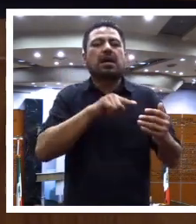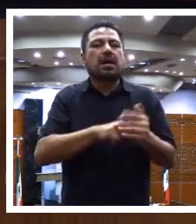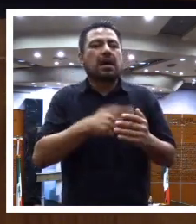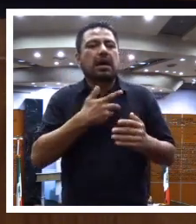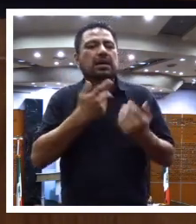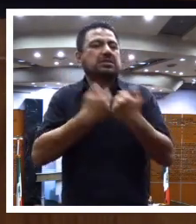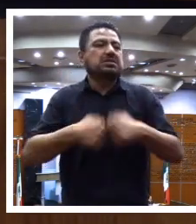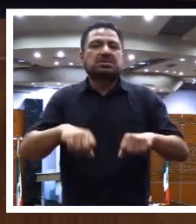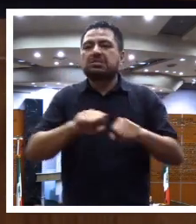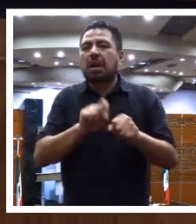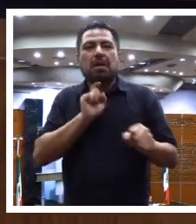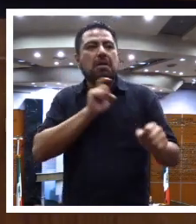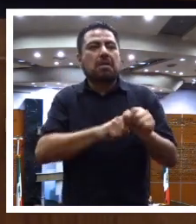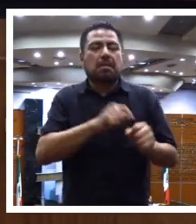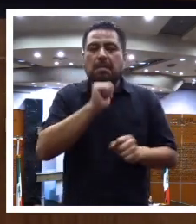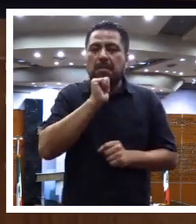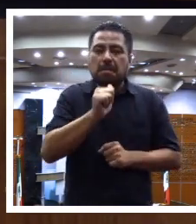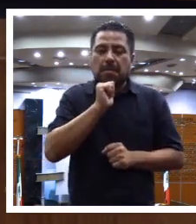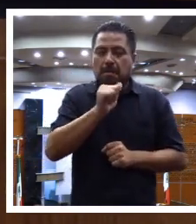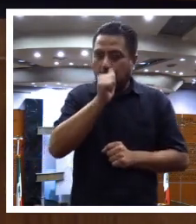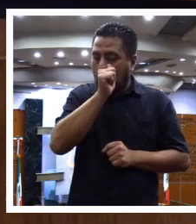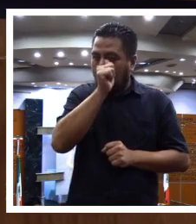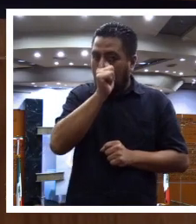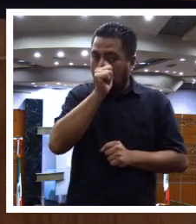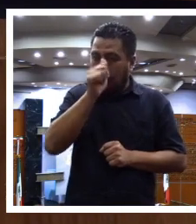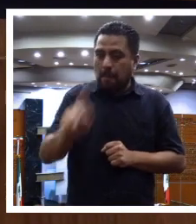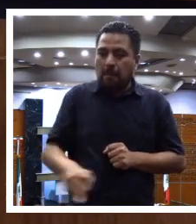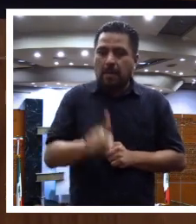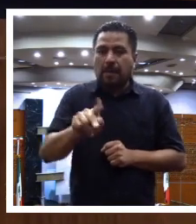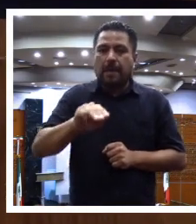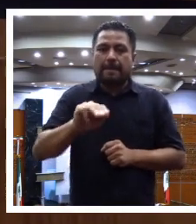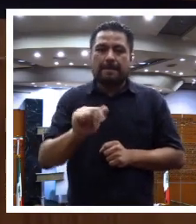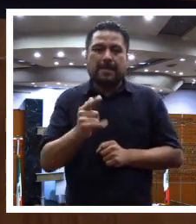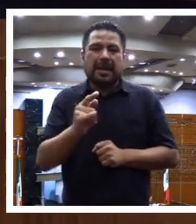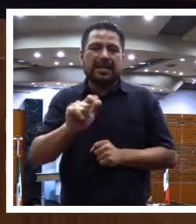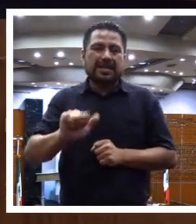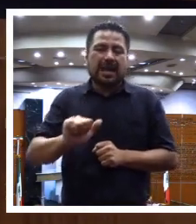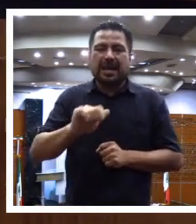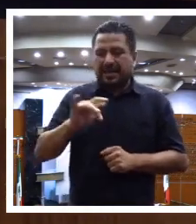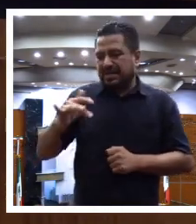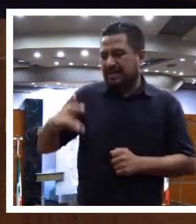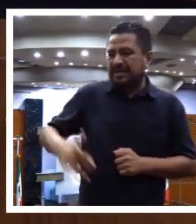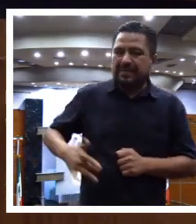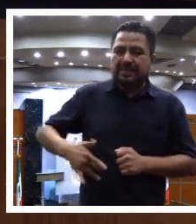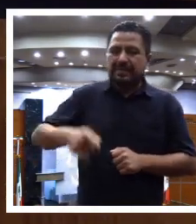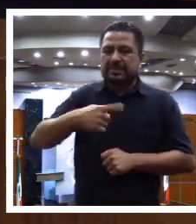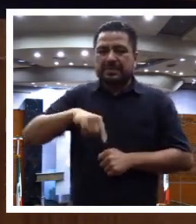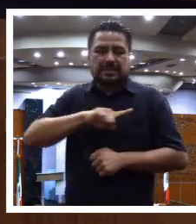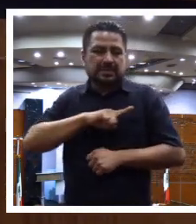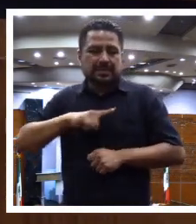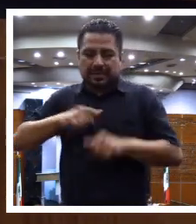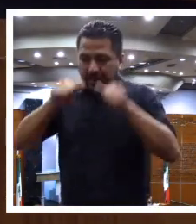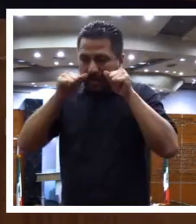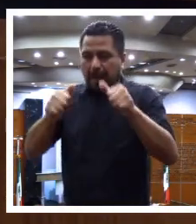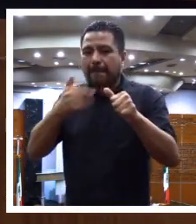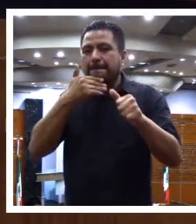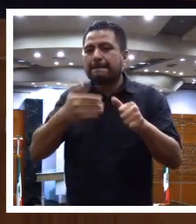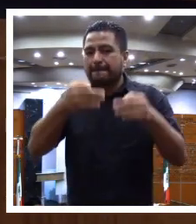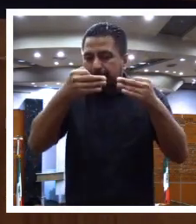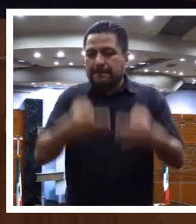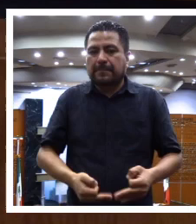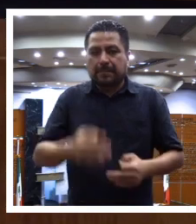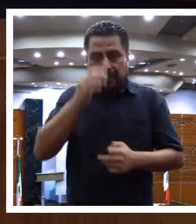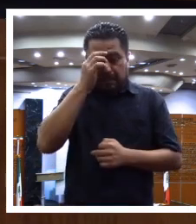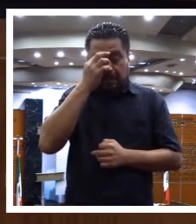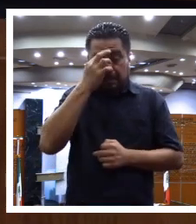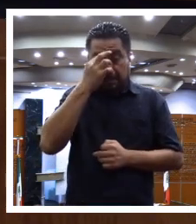de seguridad social. El pueblo manda que los pacientes renales sean atendidos de manera oportuna y